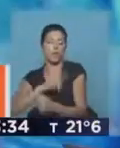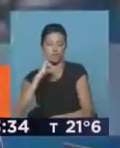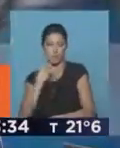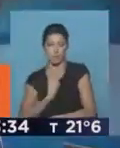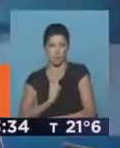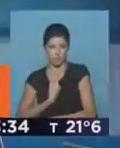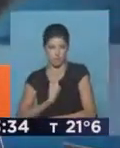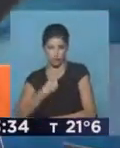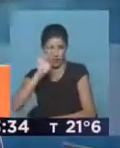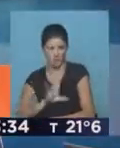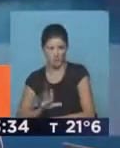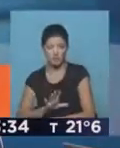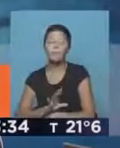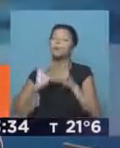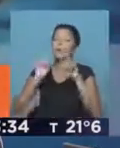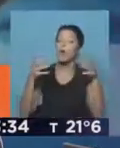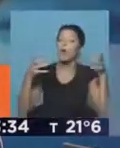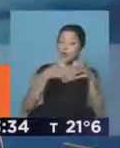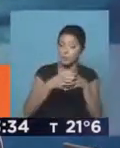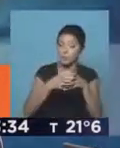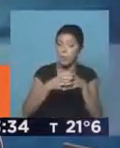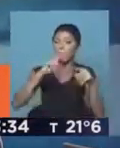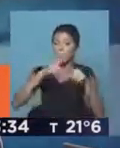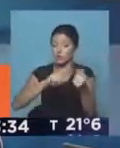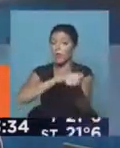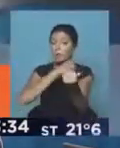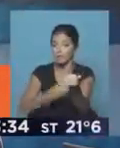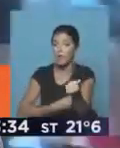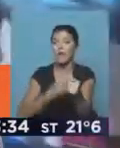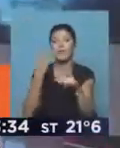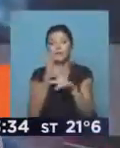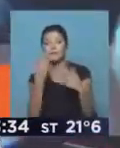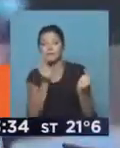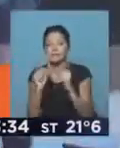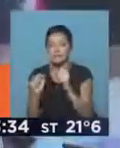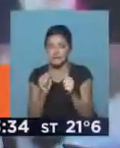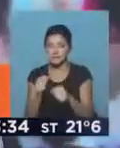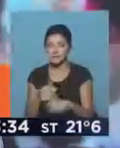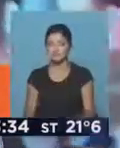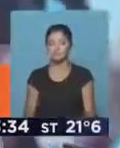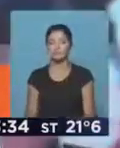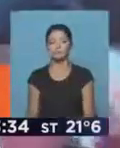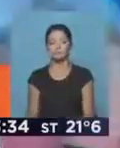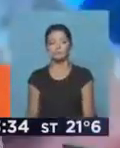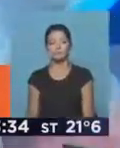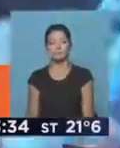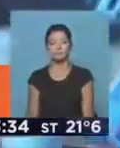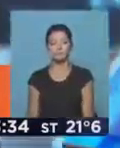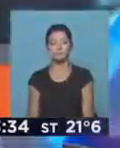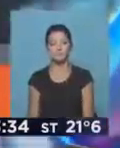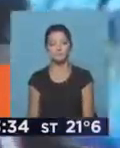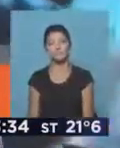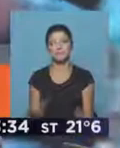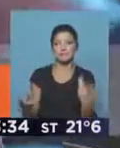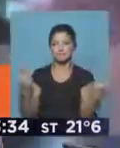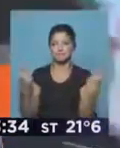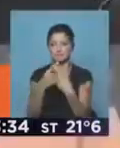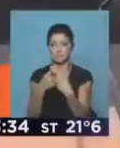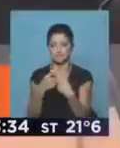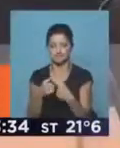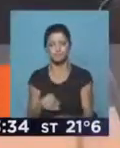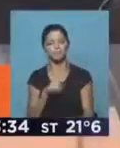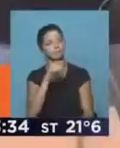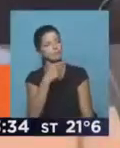tiempo, élites políticas que están siempre a tiro de guillotina. Sí, digamos. Ahora vos mencionabas esta paradójico paridad con